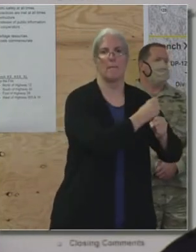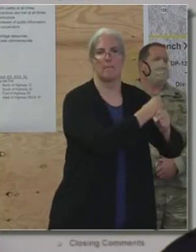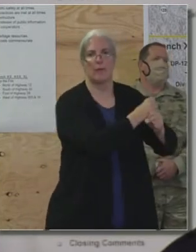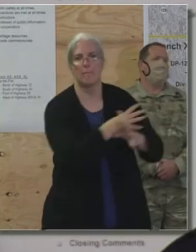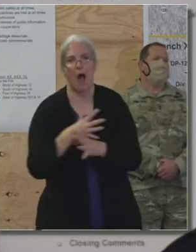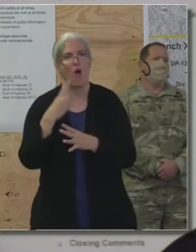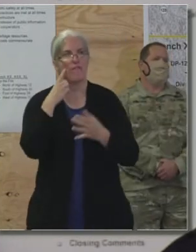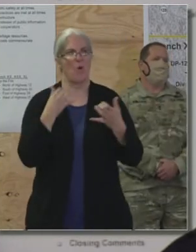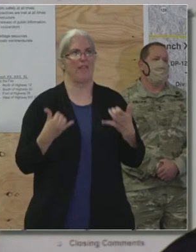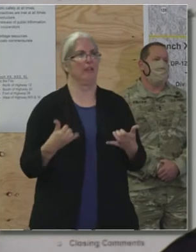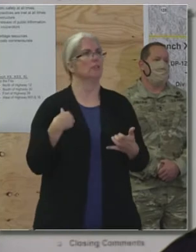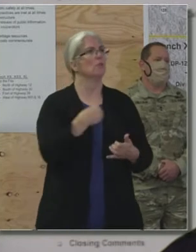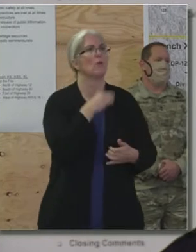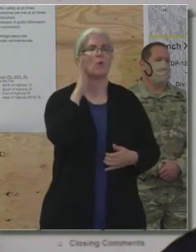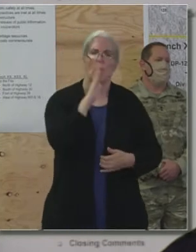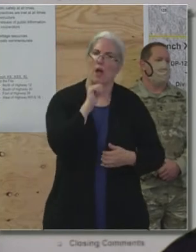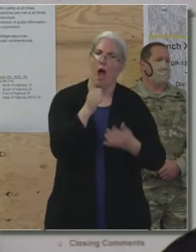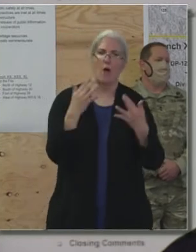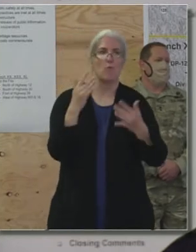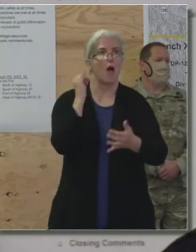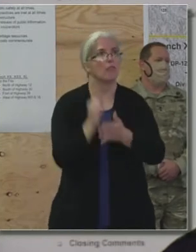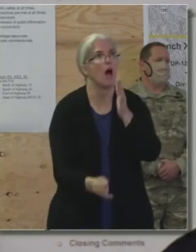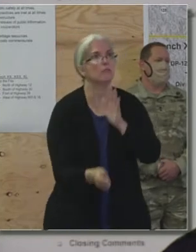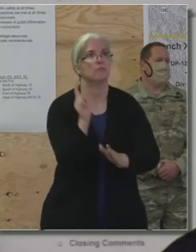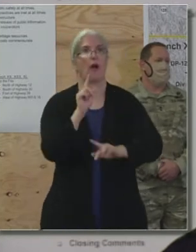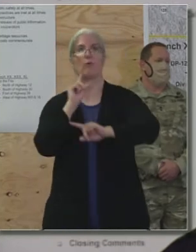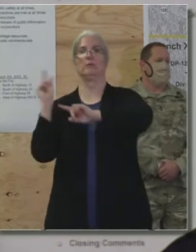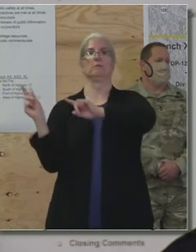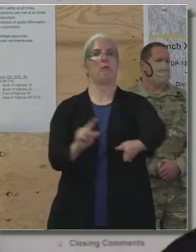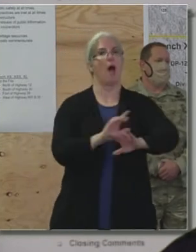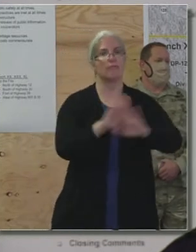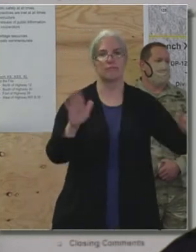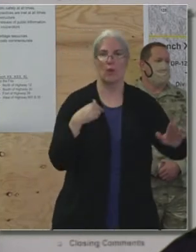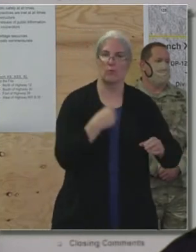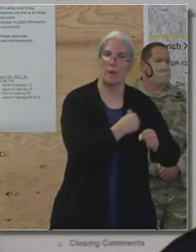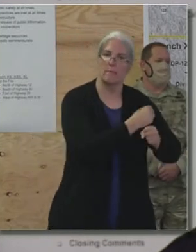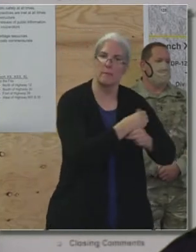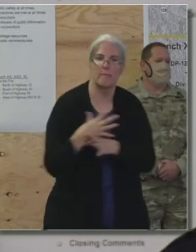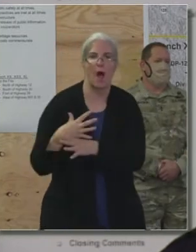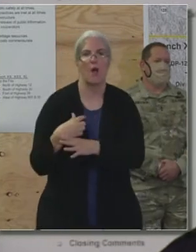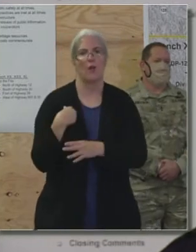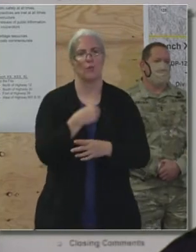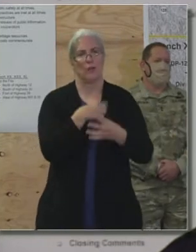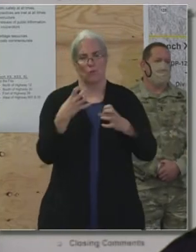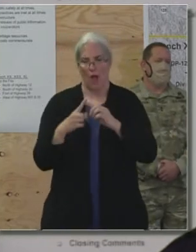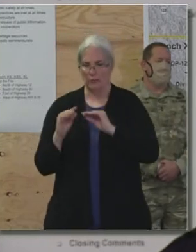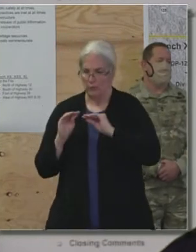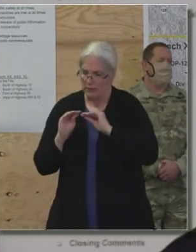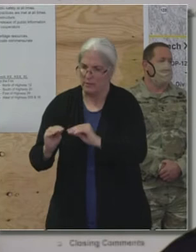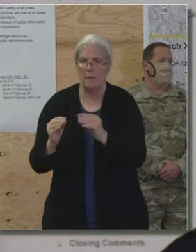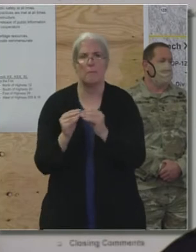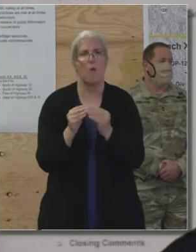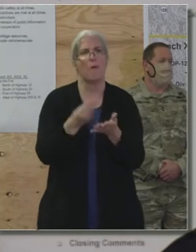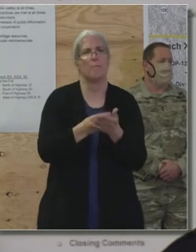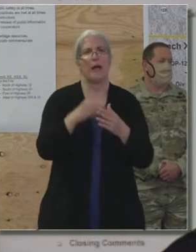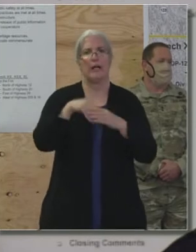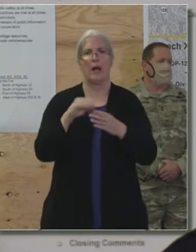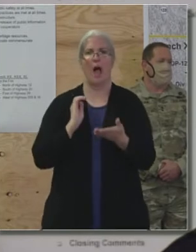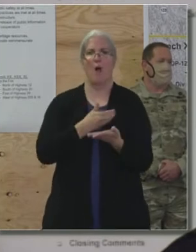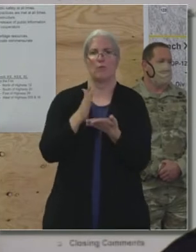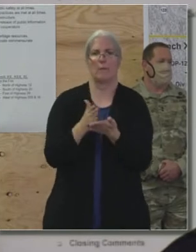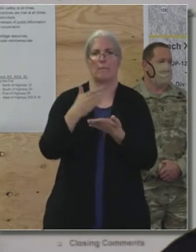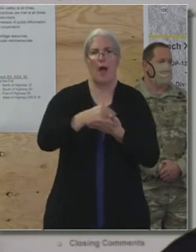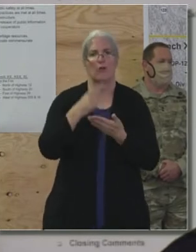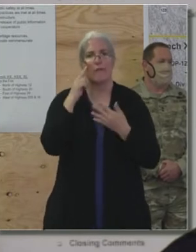y no sólo esperar y reaccionar exigían que hiciéramos más en el presupuesto a pesar de una carencia histórica del